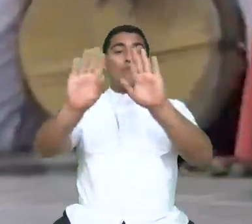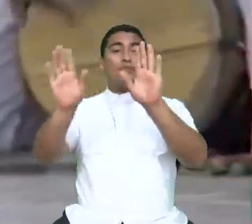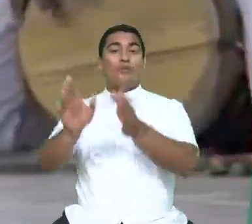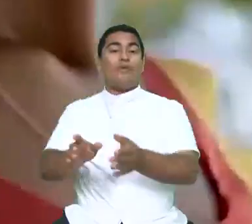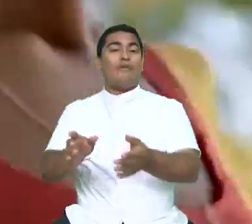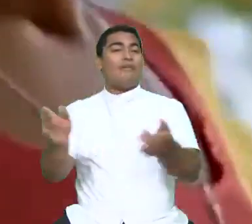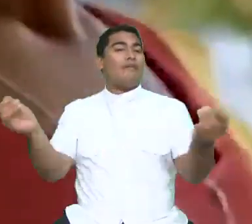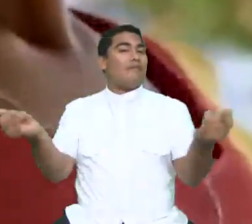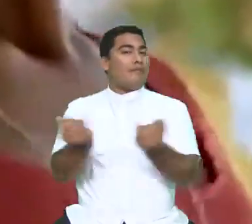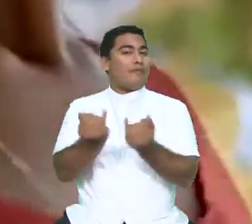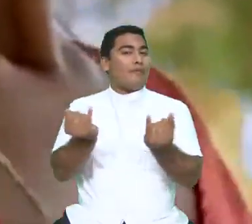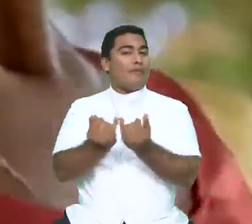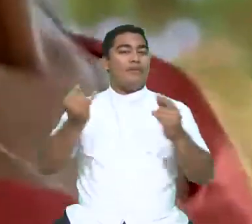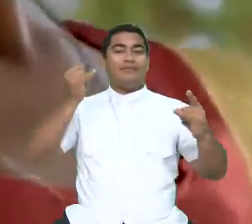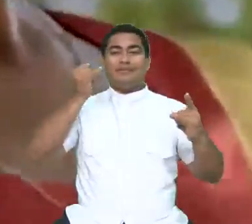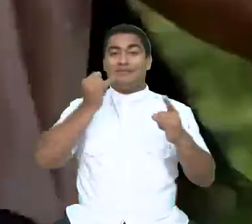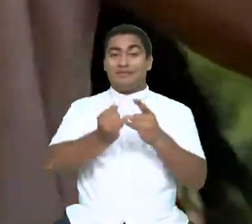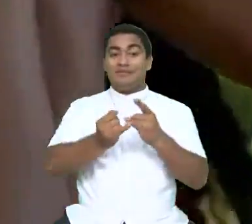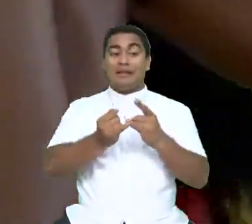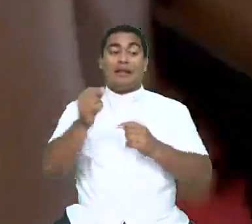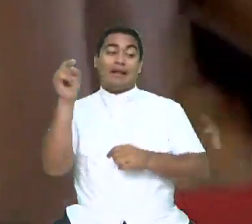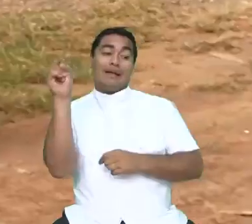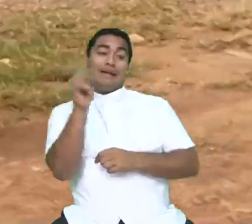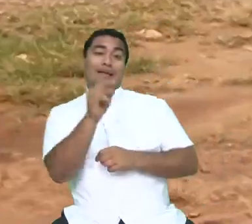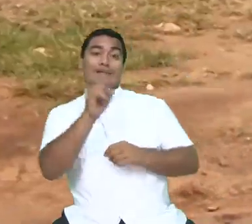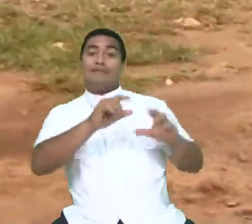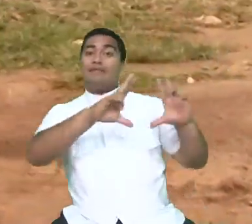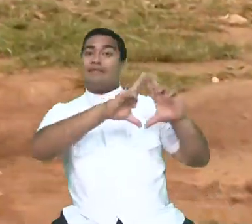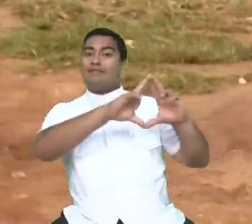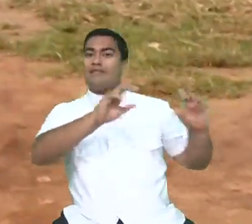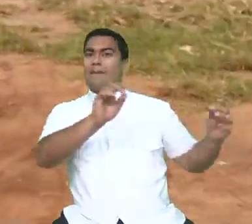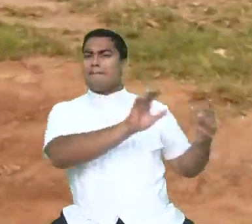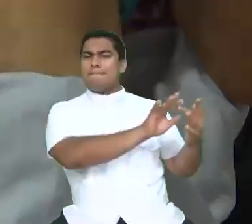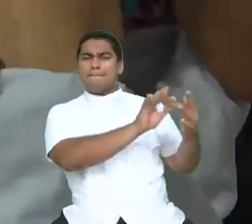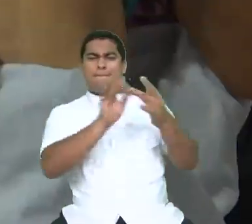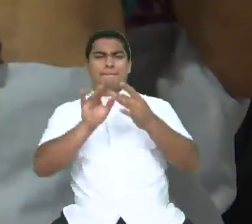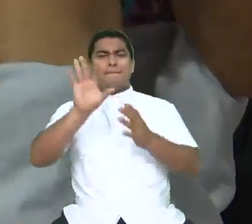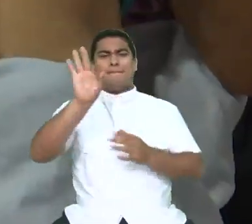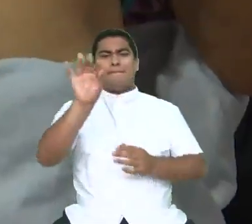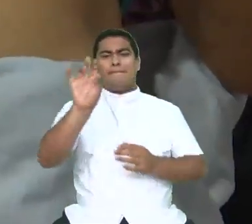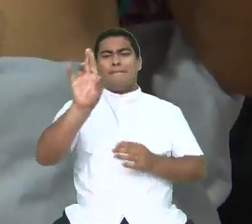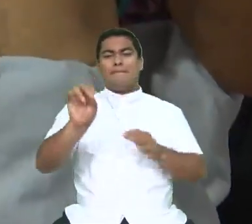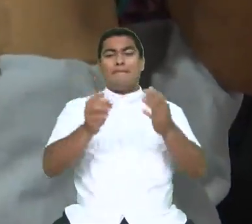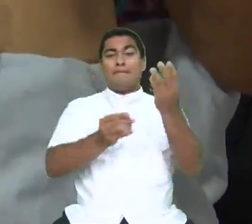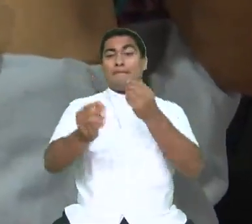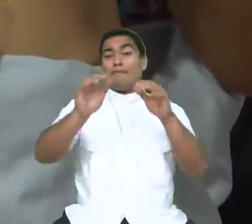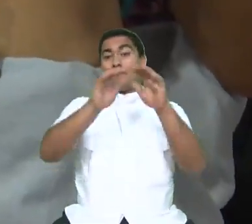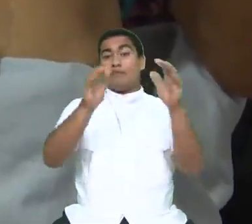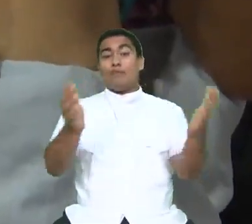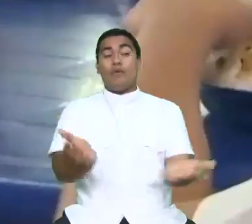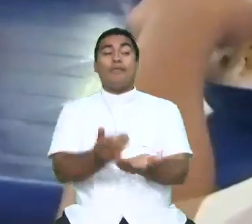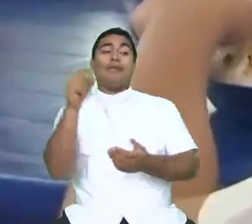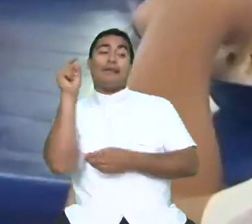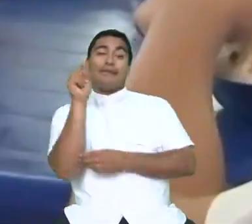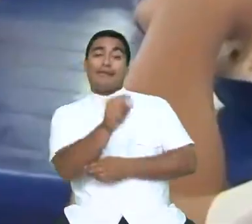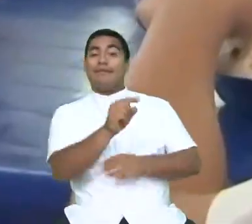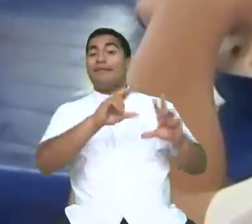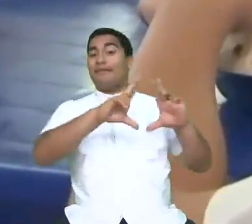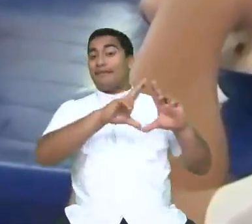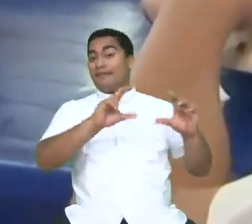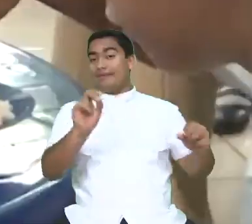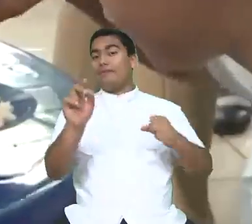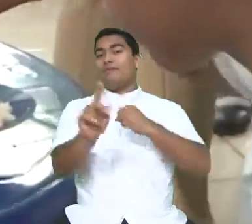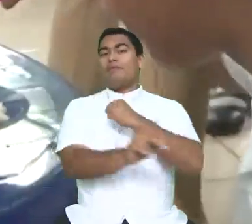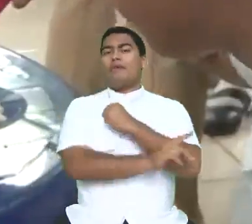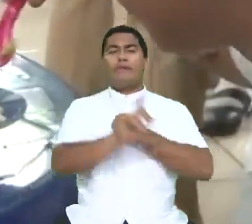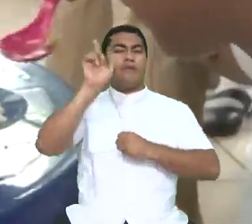Nicaragua. Así lo señala el informe sobre la brecha global de género del Foro Económico Mundial. En nuestro país, el gobierno sandinista ha promovido